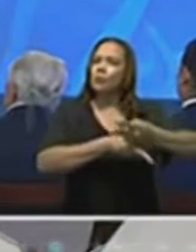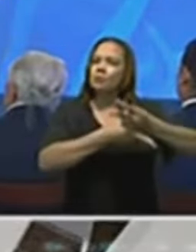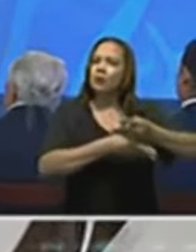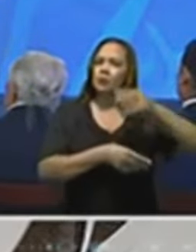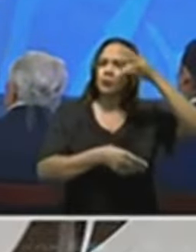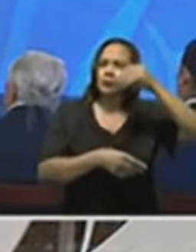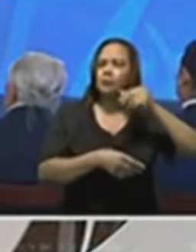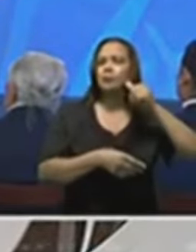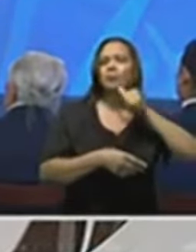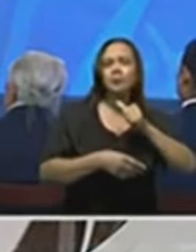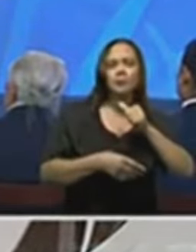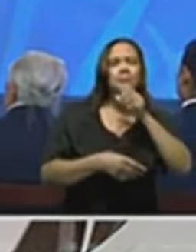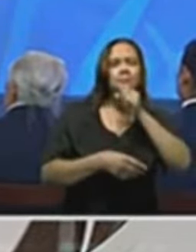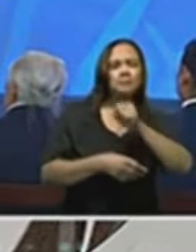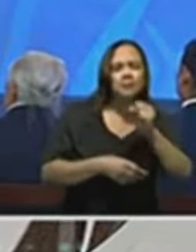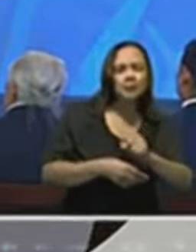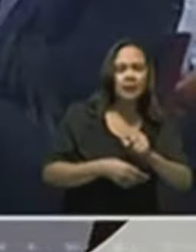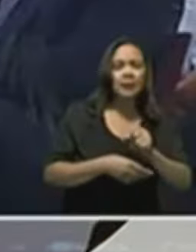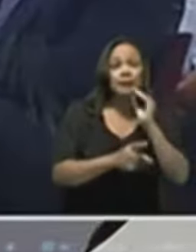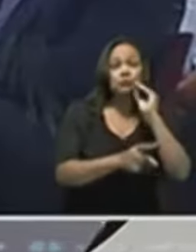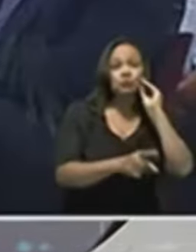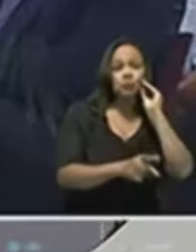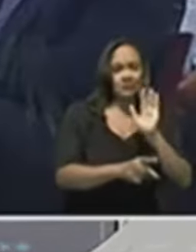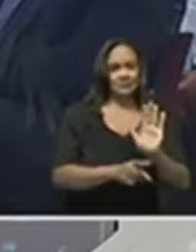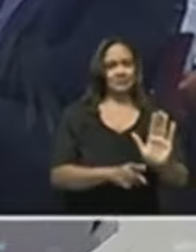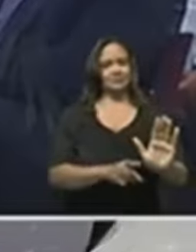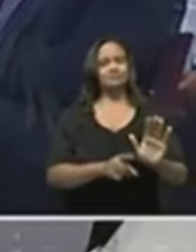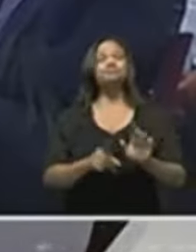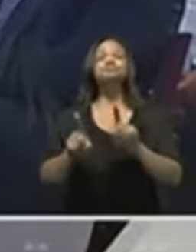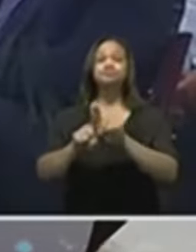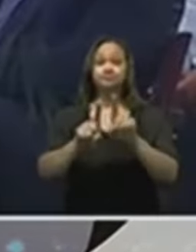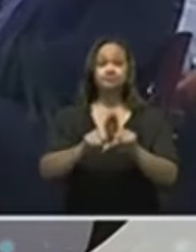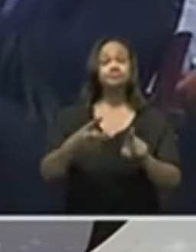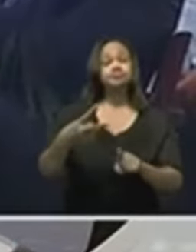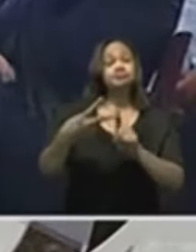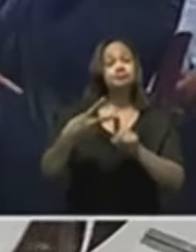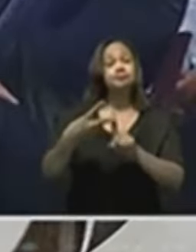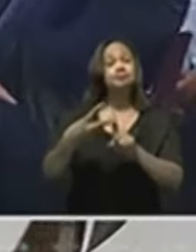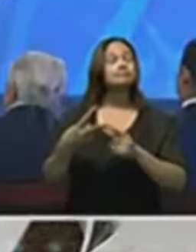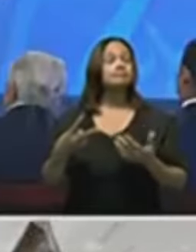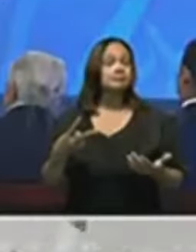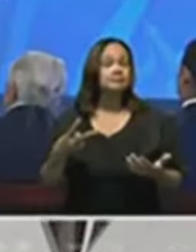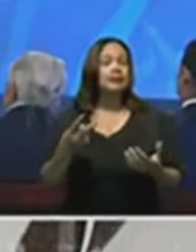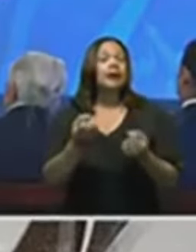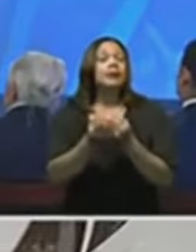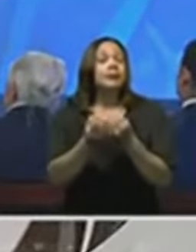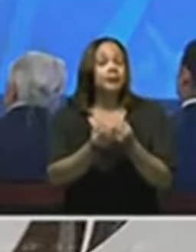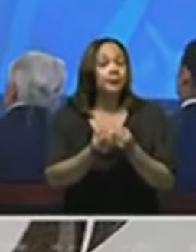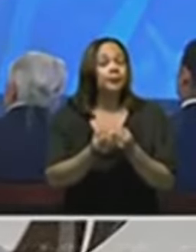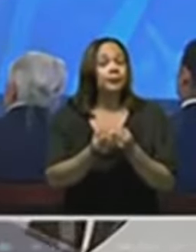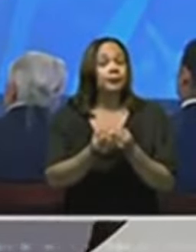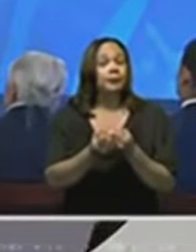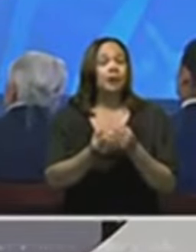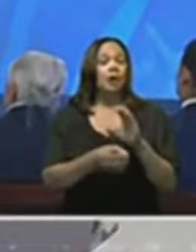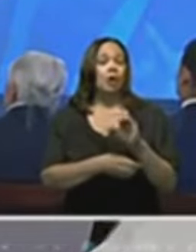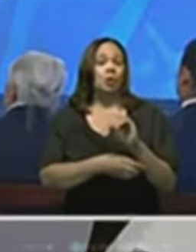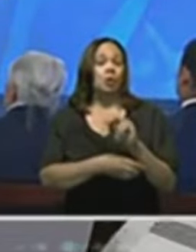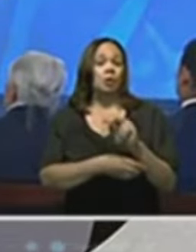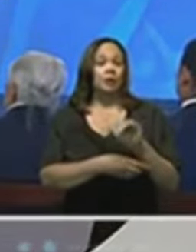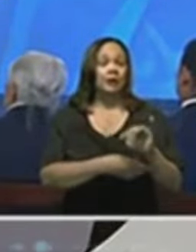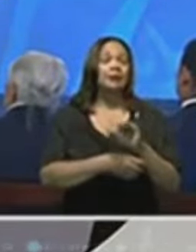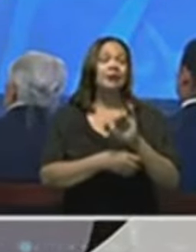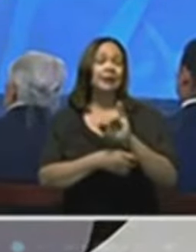supérate es superarse cuando hace acopio pero en adición a eso se presentaron una serie